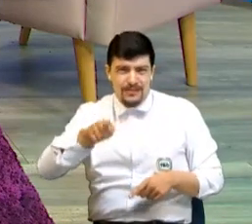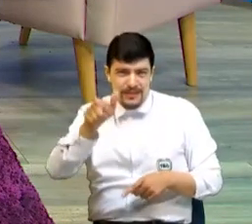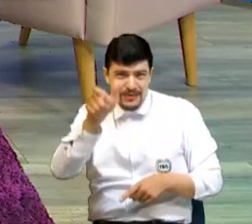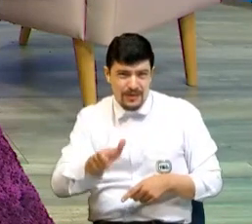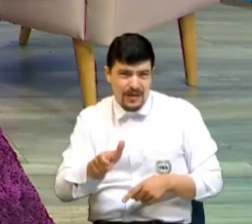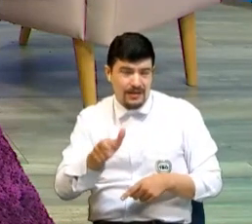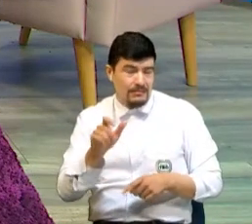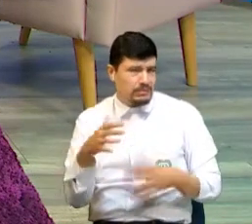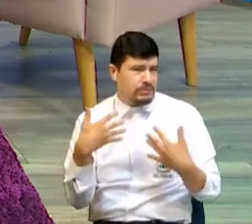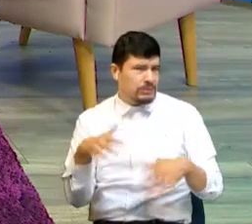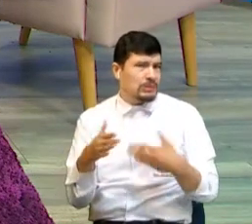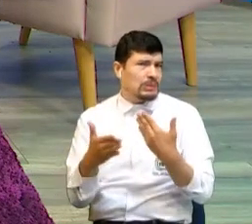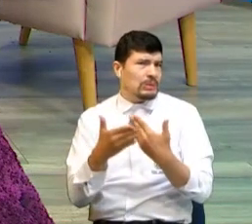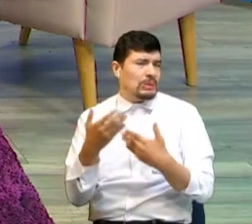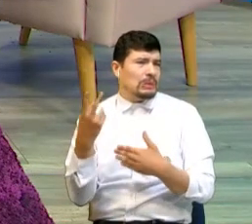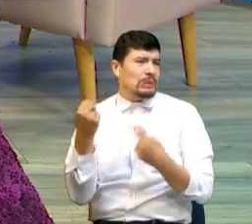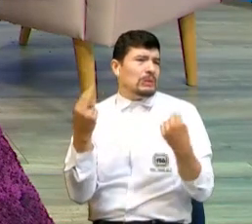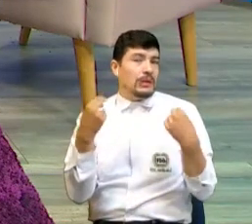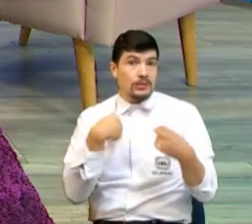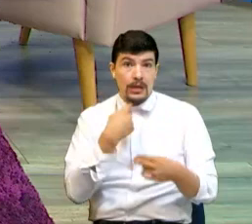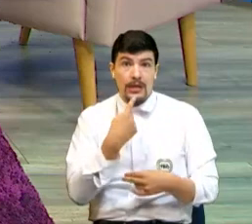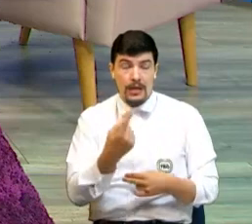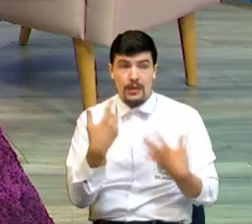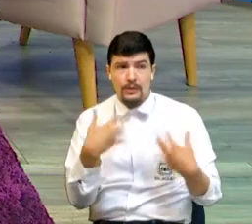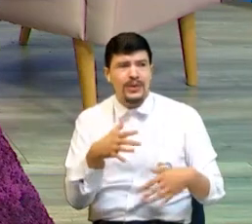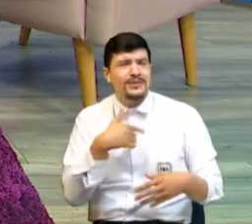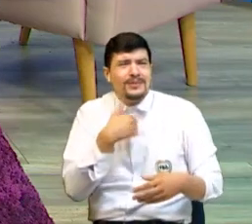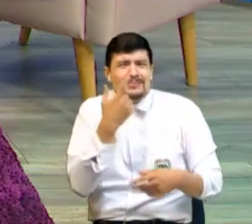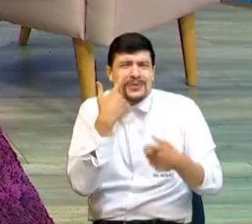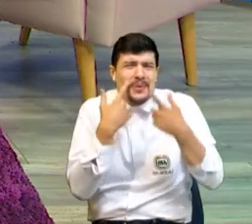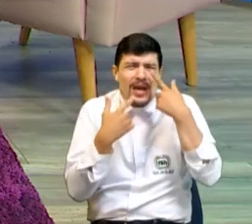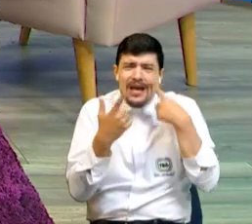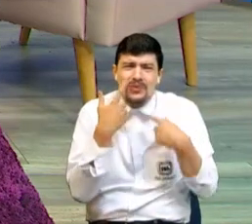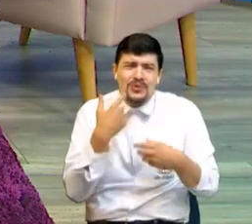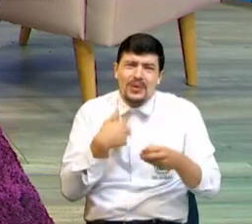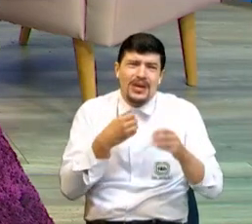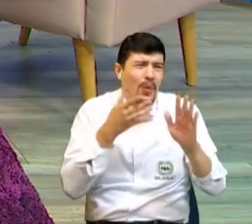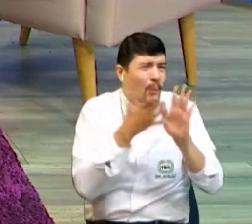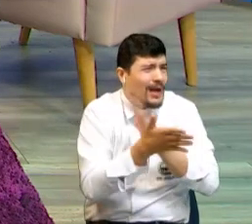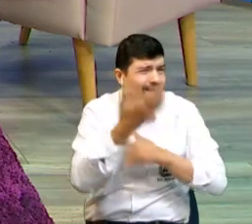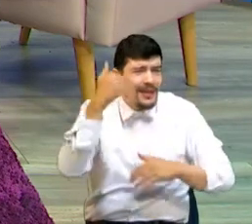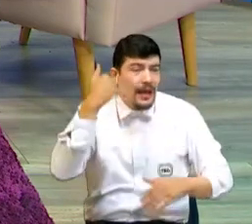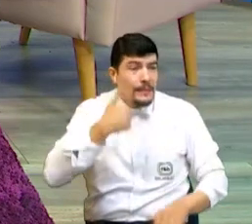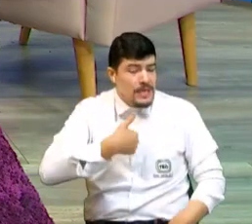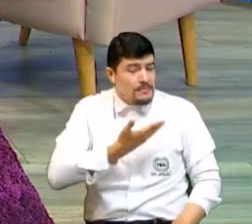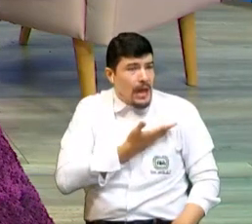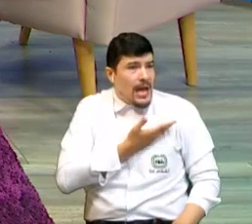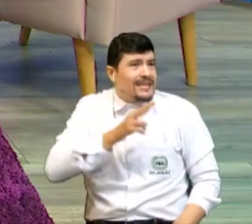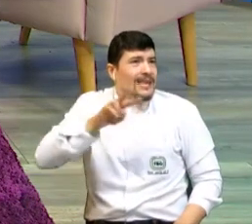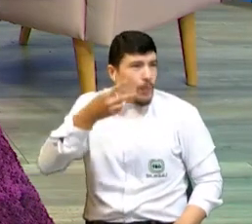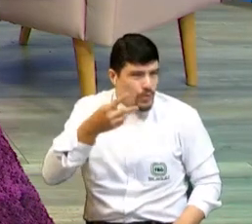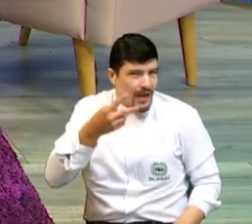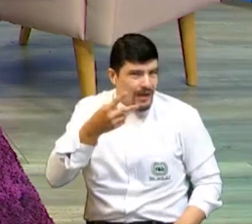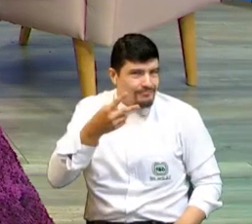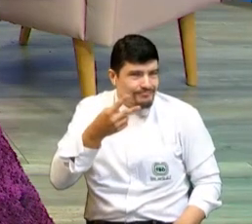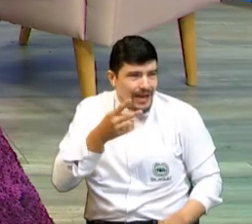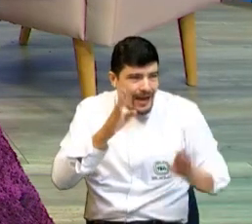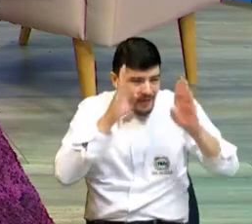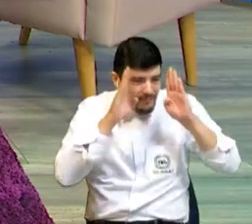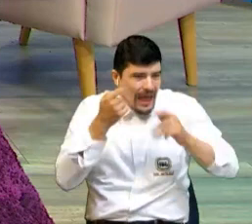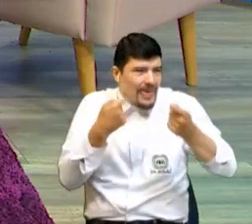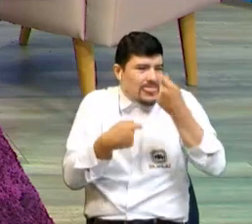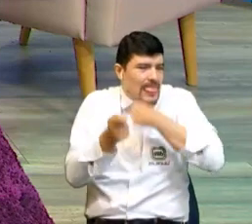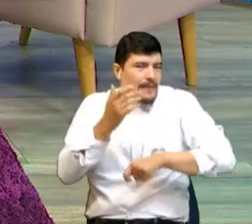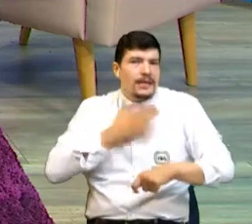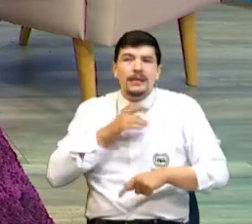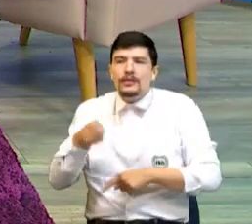también prestigiosa, sí. Llorando les conté lo que mi madrastra había hecho conmigo y todo eso, y no me pararon bolas.